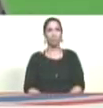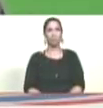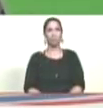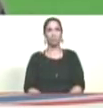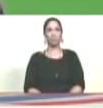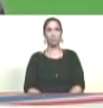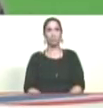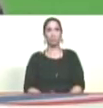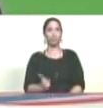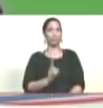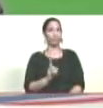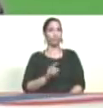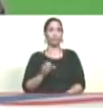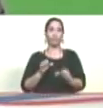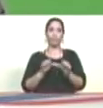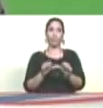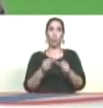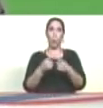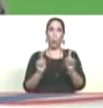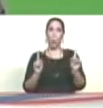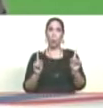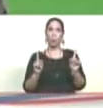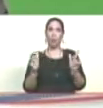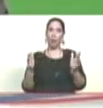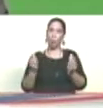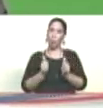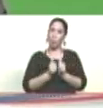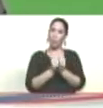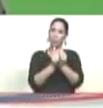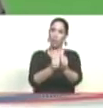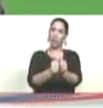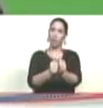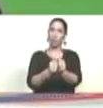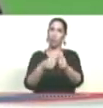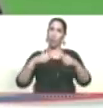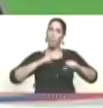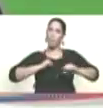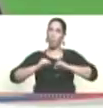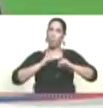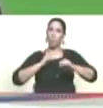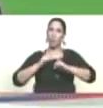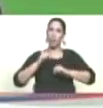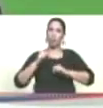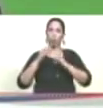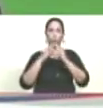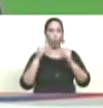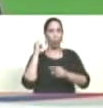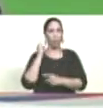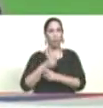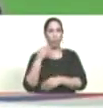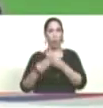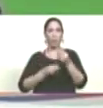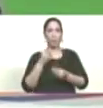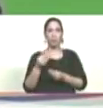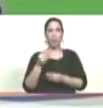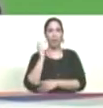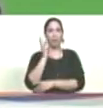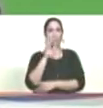Y no nos queda otra sino que acompañarlos activamente, activamente con todo lo que tengamos que hacer. La Asamblea Nacional